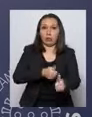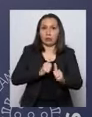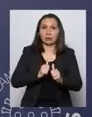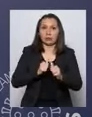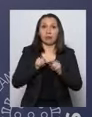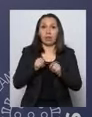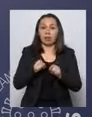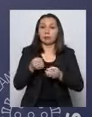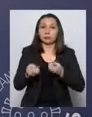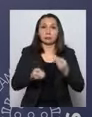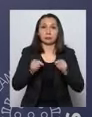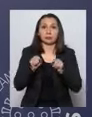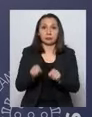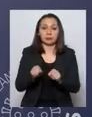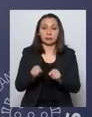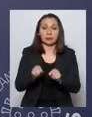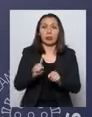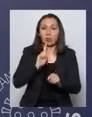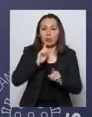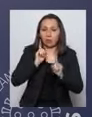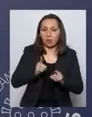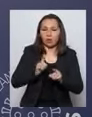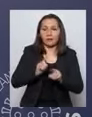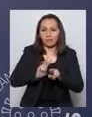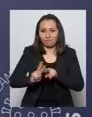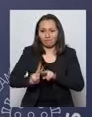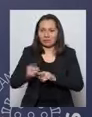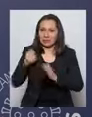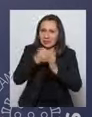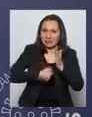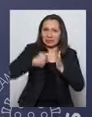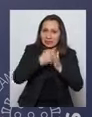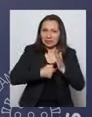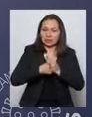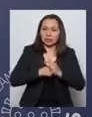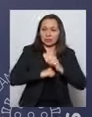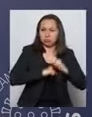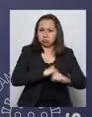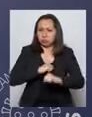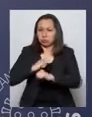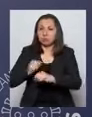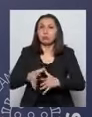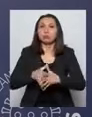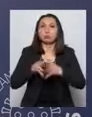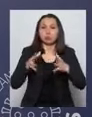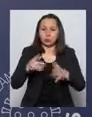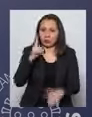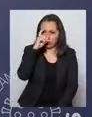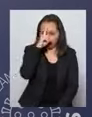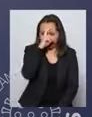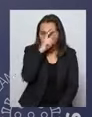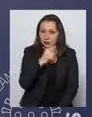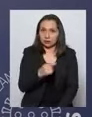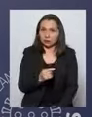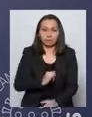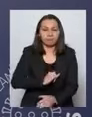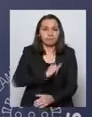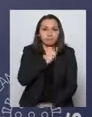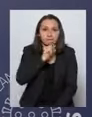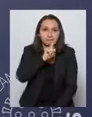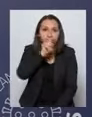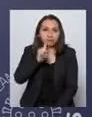y para el cual tenemos que dar una pelea una lucha extraordinariamente dura que no sabemos